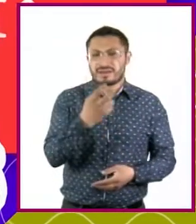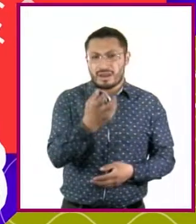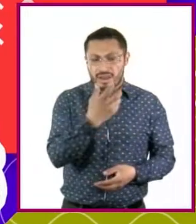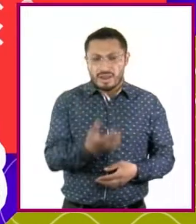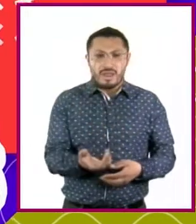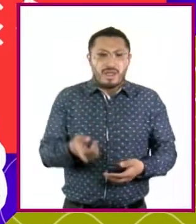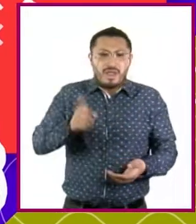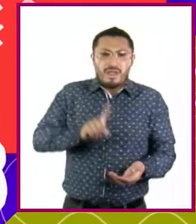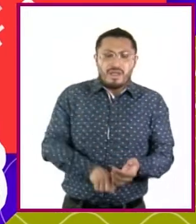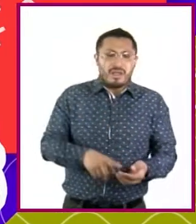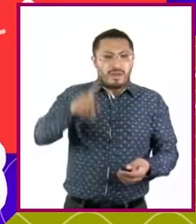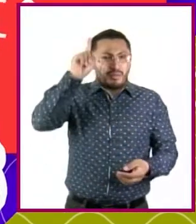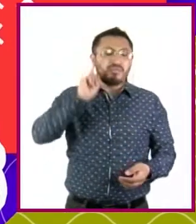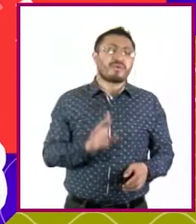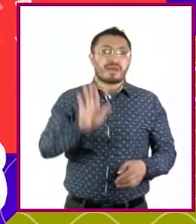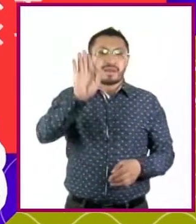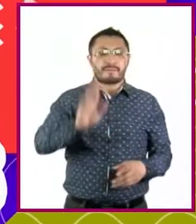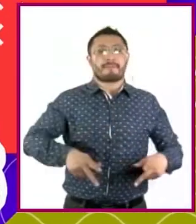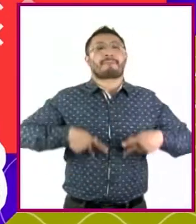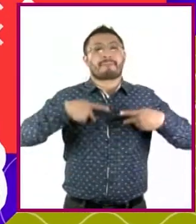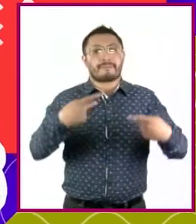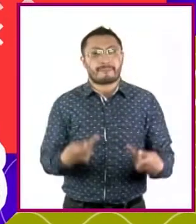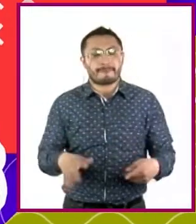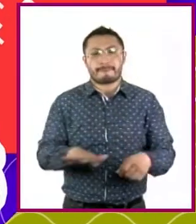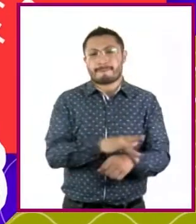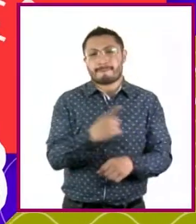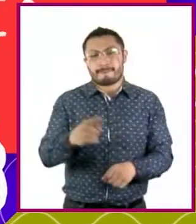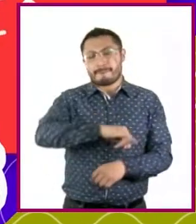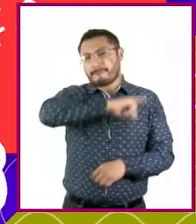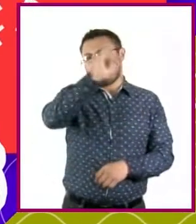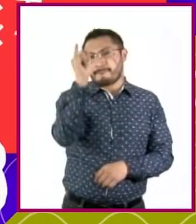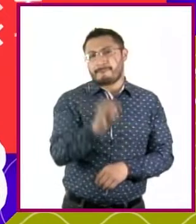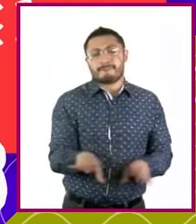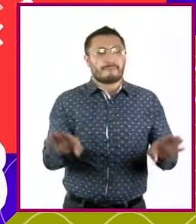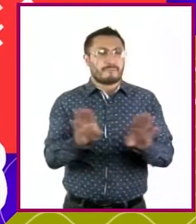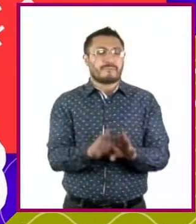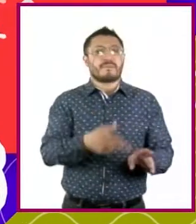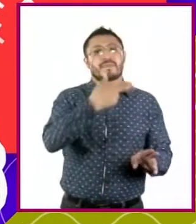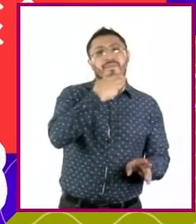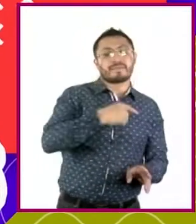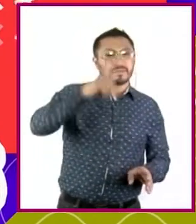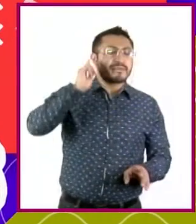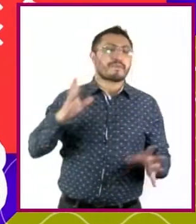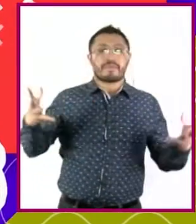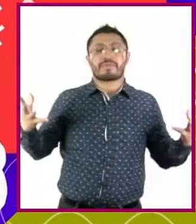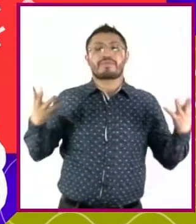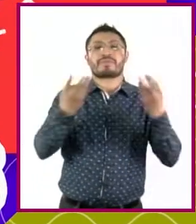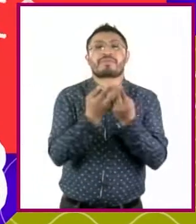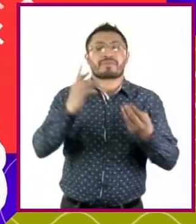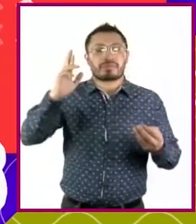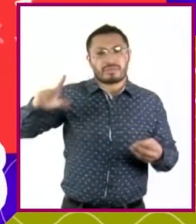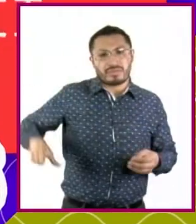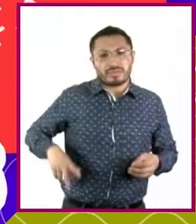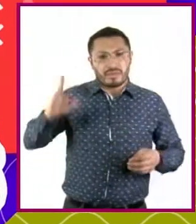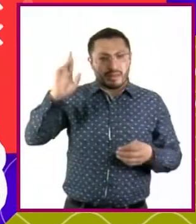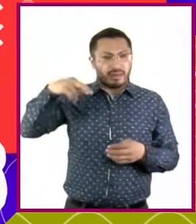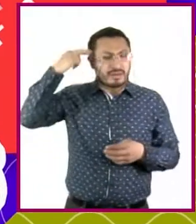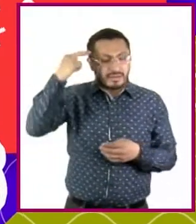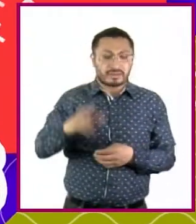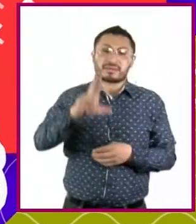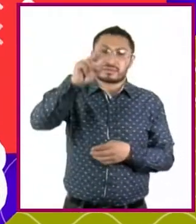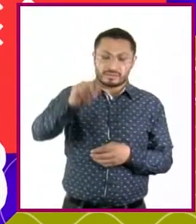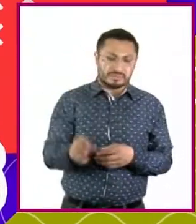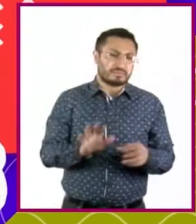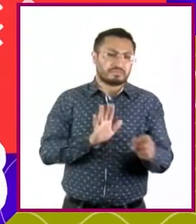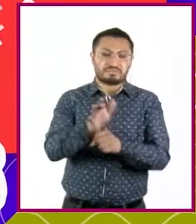está en su debilidad, porque nunca se ha dado el caso que hombres y mujeres reinen juntos, pues en cualquier parte donde